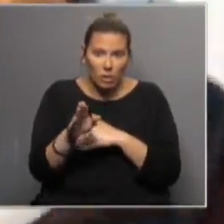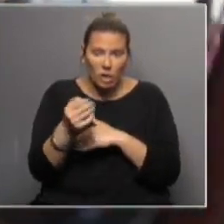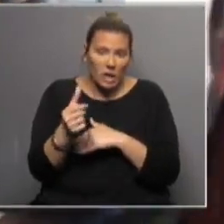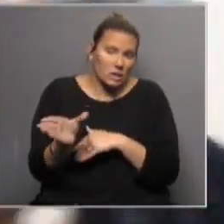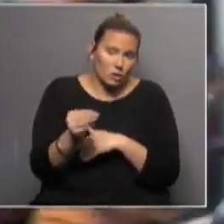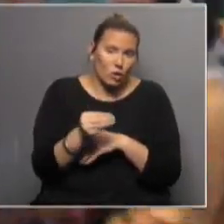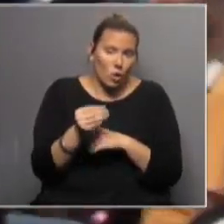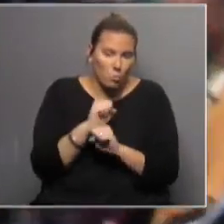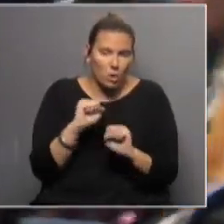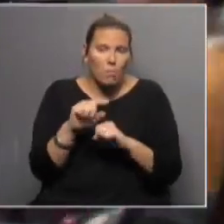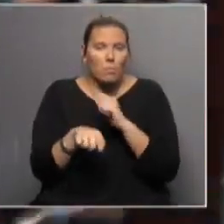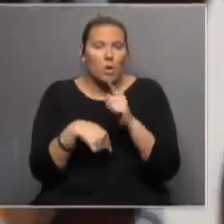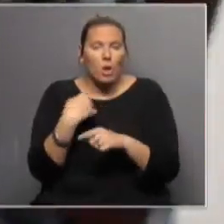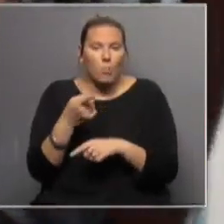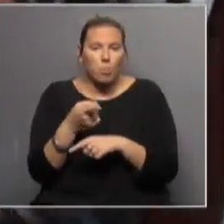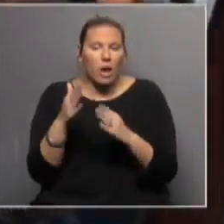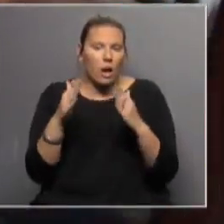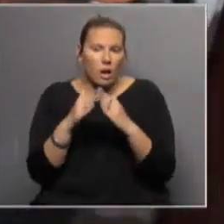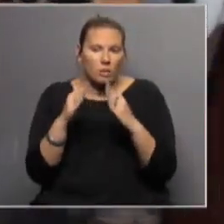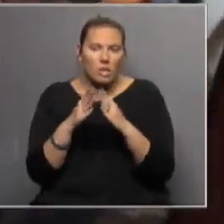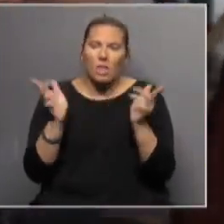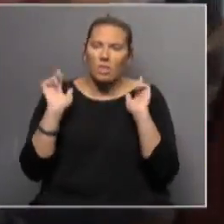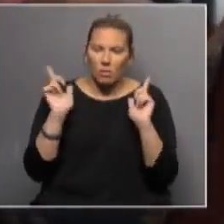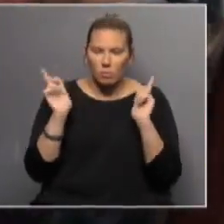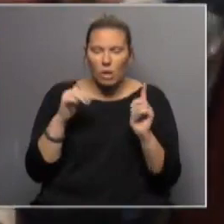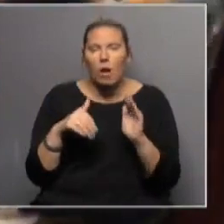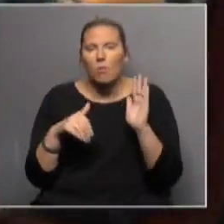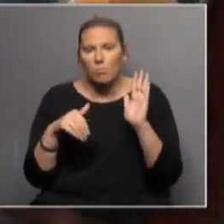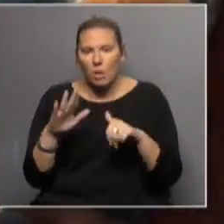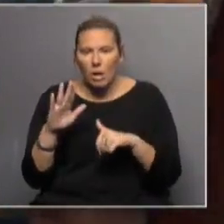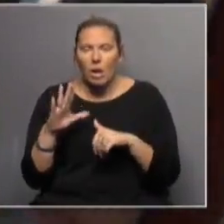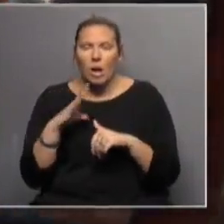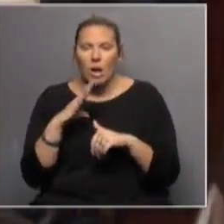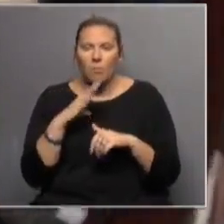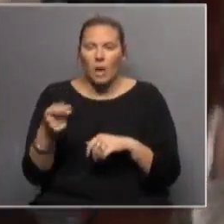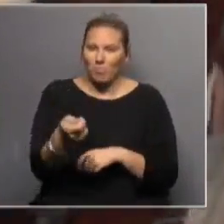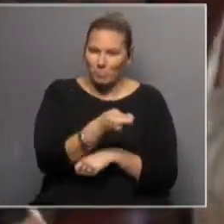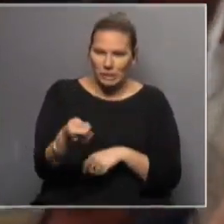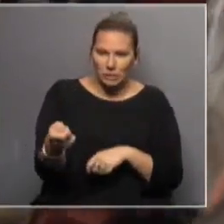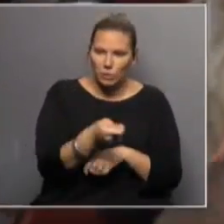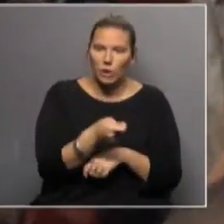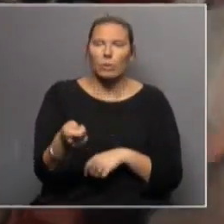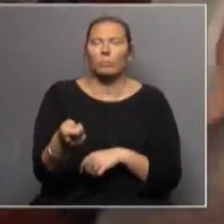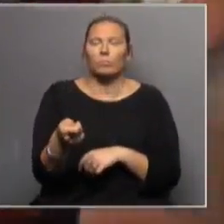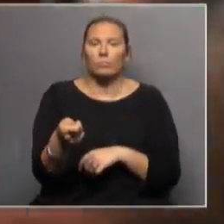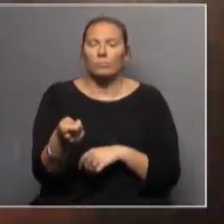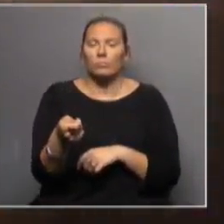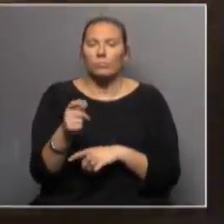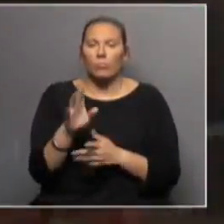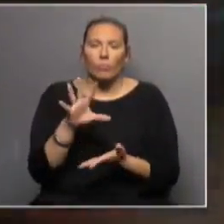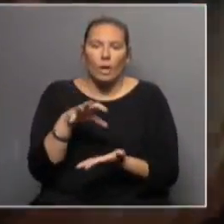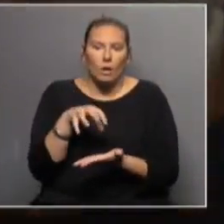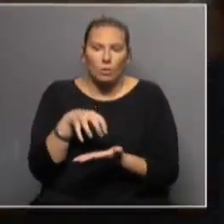entrábamos todos, pero después el resto de la casa lo disfrutábamos un montón, porque bueno, teníamos parrillero, teníamos nuestro